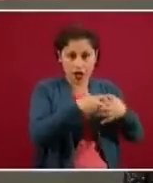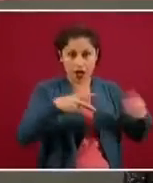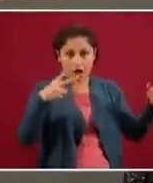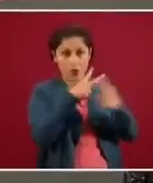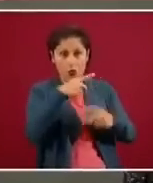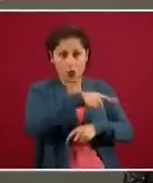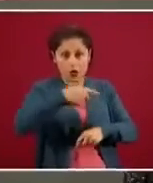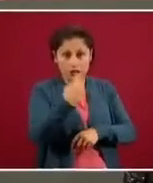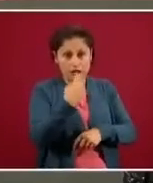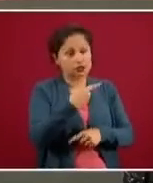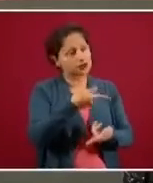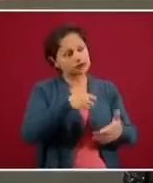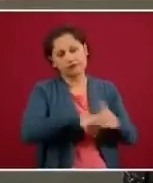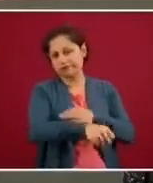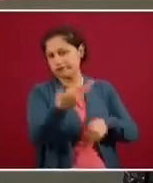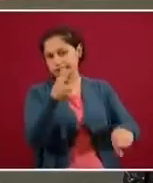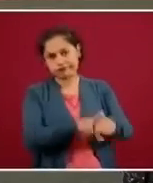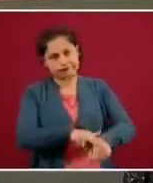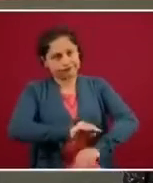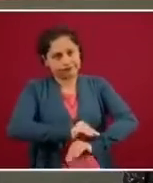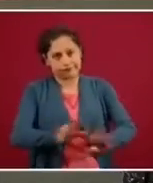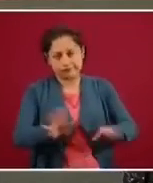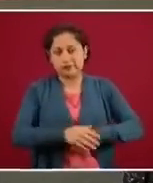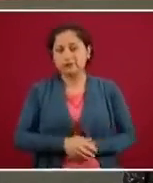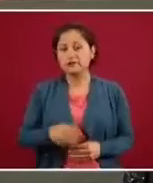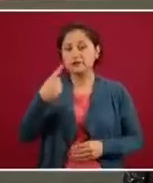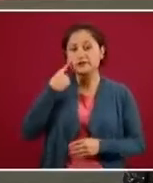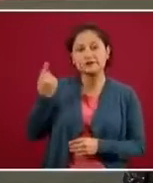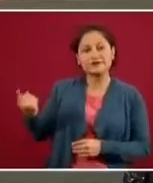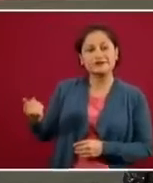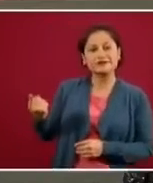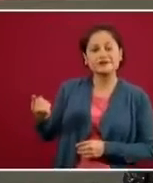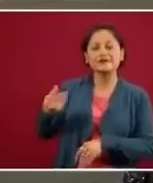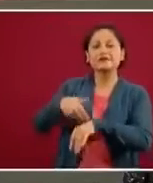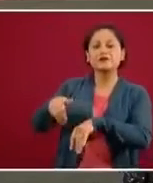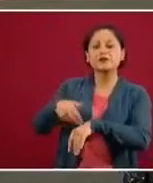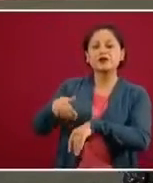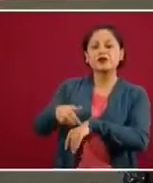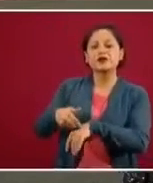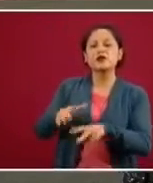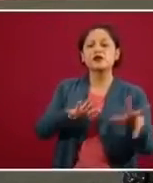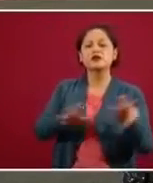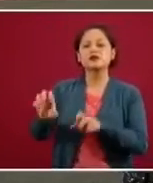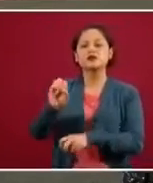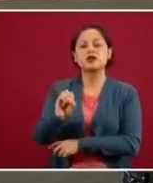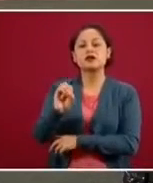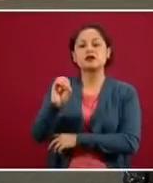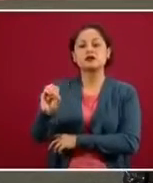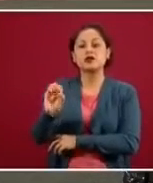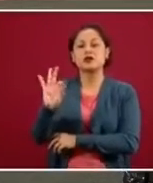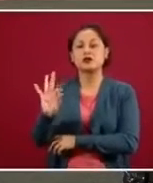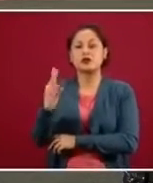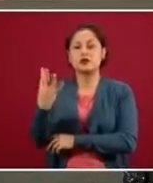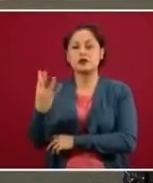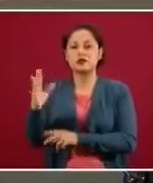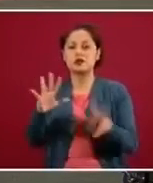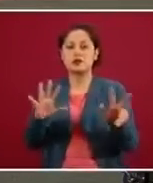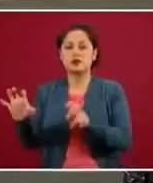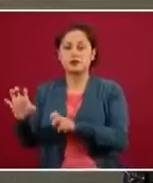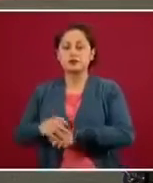queda tiempo para una pregunta. Ahí está, 0800 0044 800. La última pregunta, por favor.